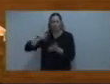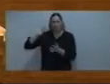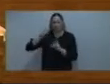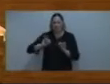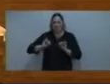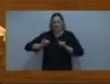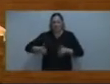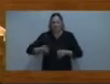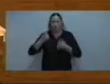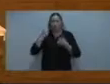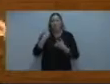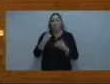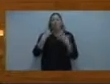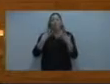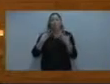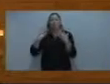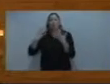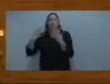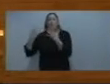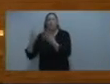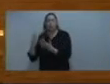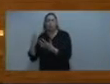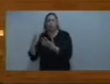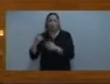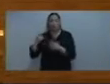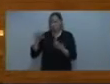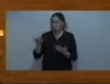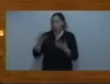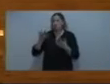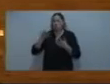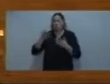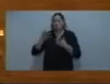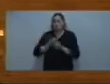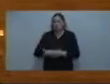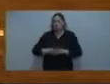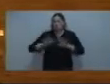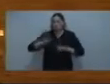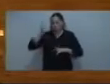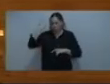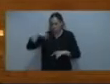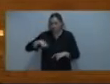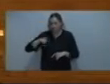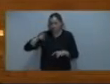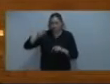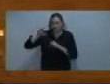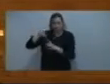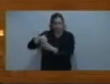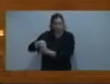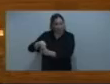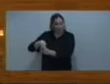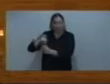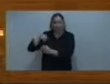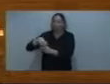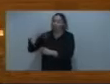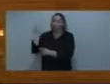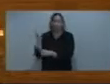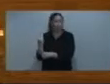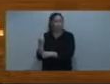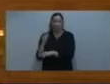1998, convencidos, como estamos, de que todo lo que aquí hubo fue muy bueno?